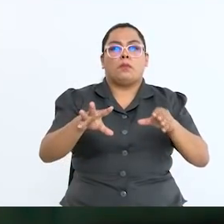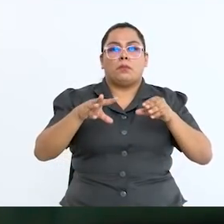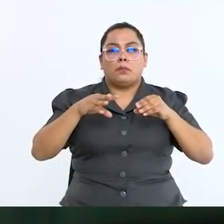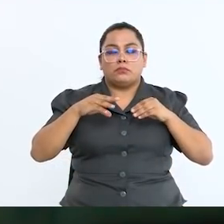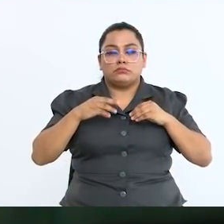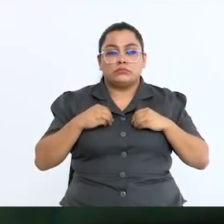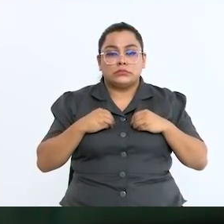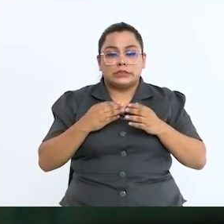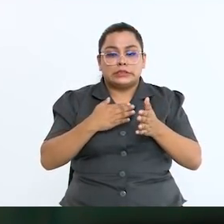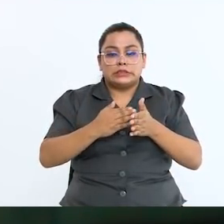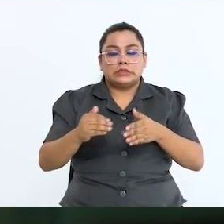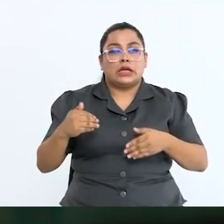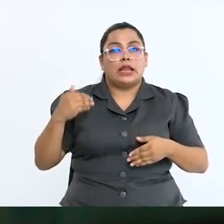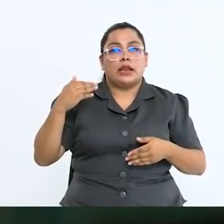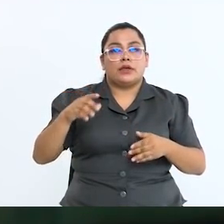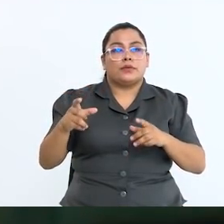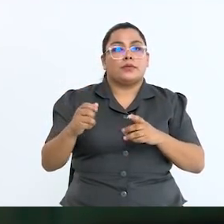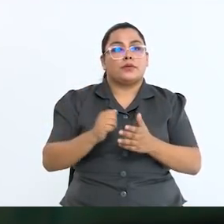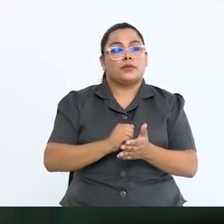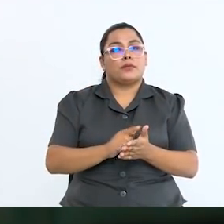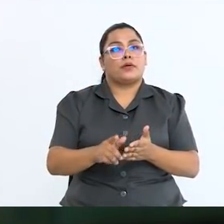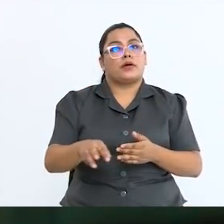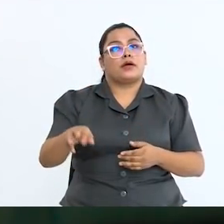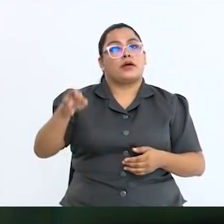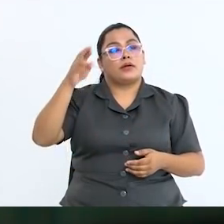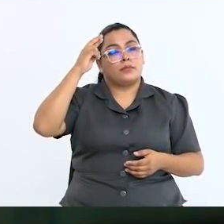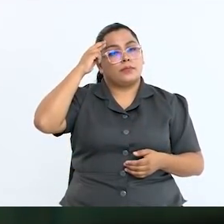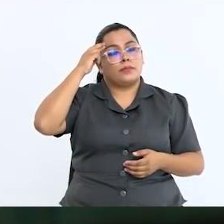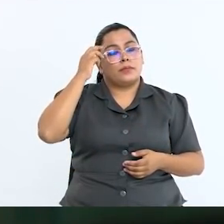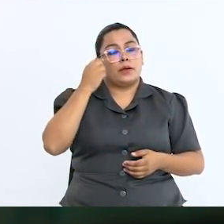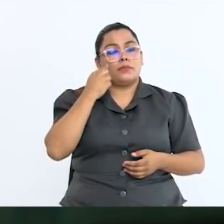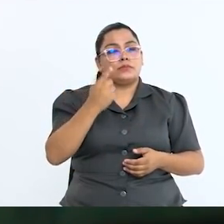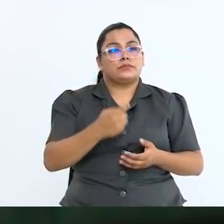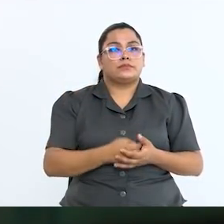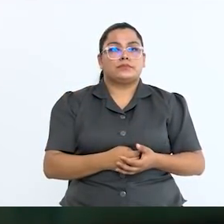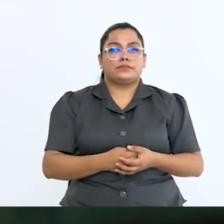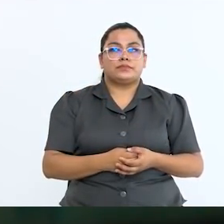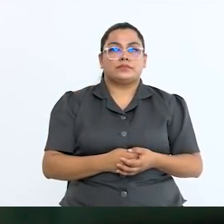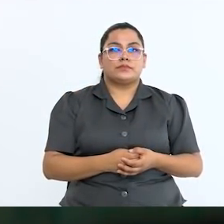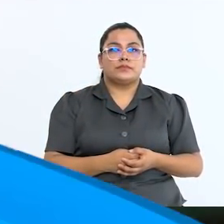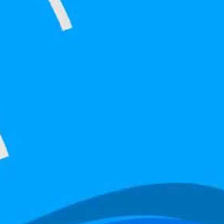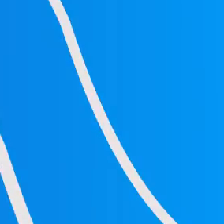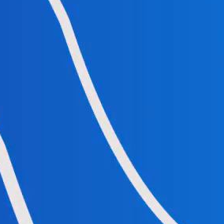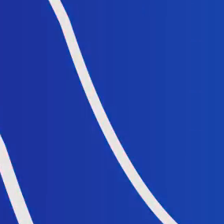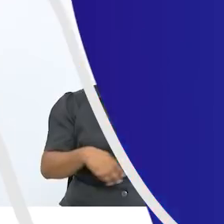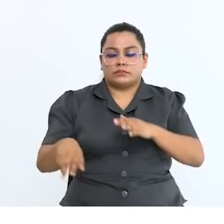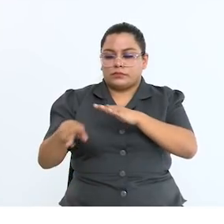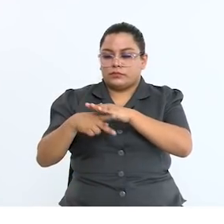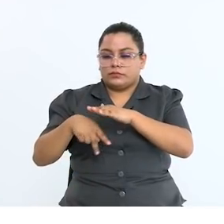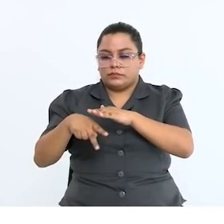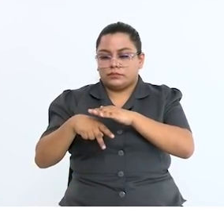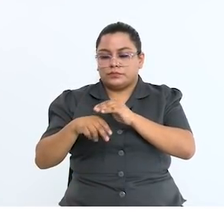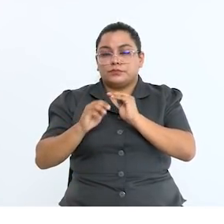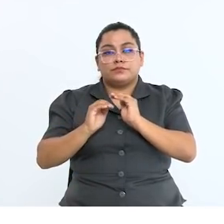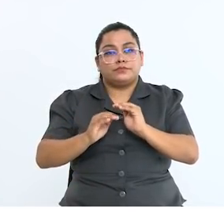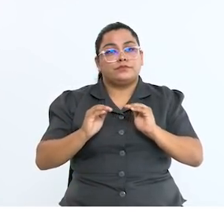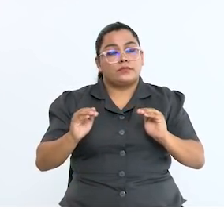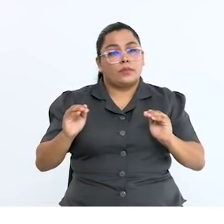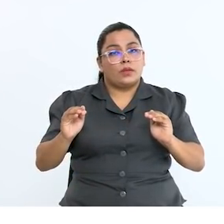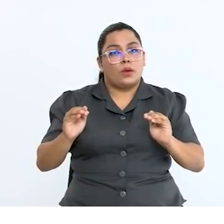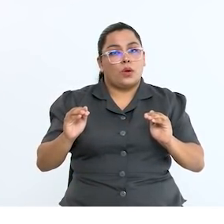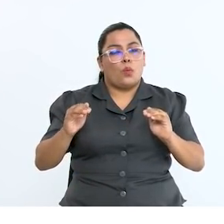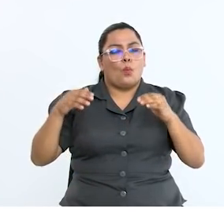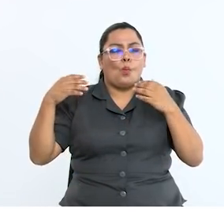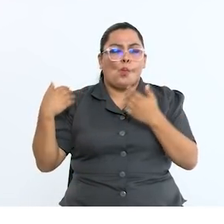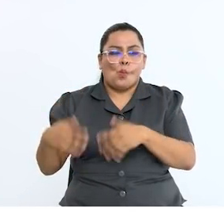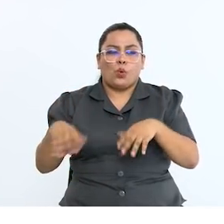recibimos a nuestros niños y niñas al principio del año escolar. Para ello vamos a ver lo siguiente. En parvularia, los